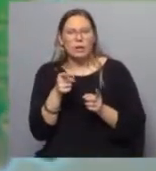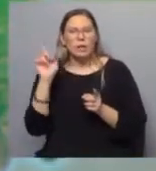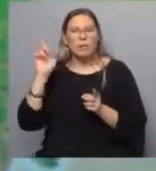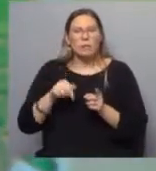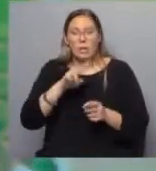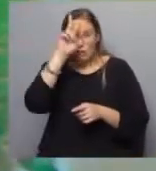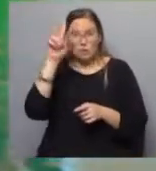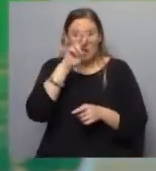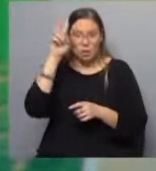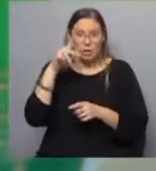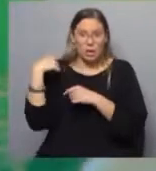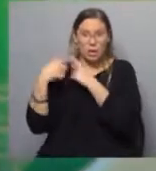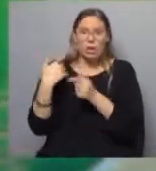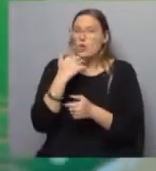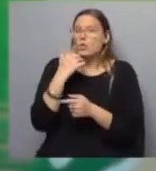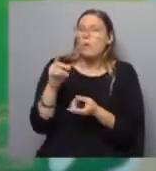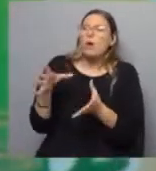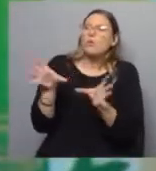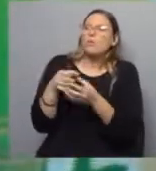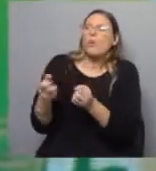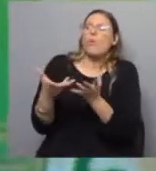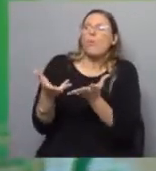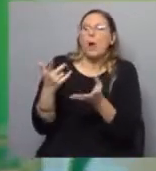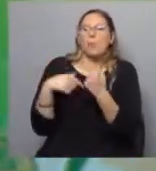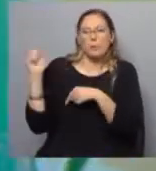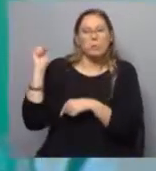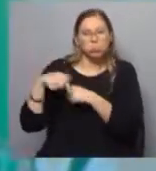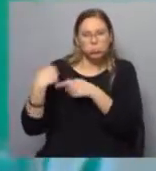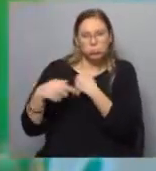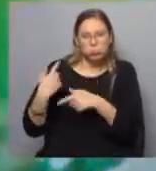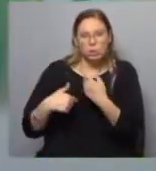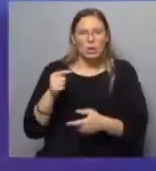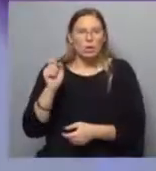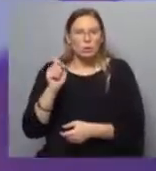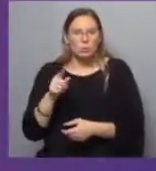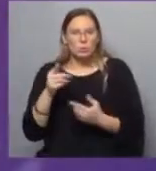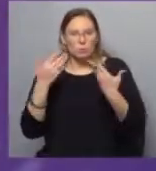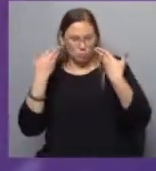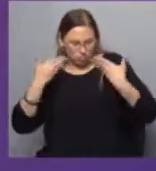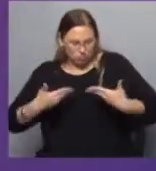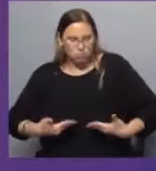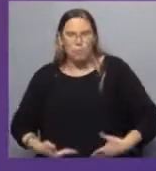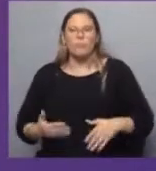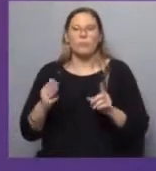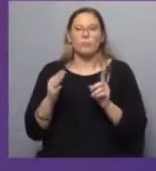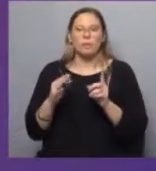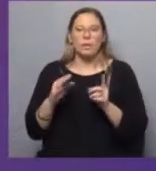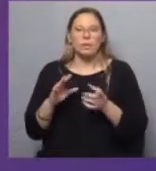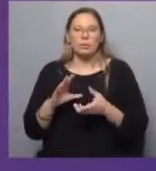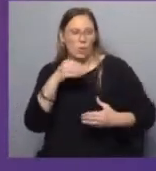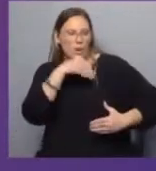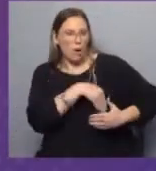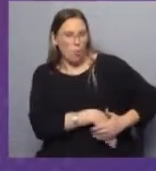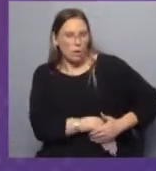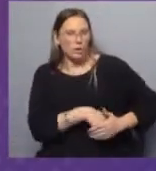de indígena. No sabe de qué indígena es descendiente, pero es descendiente. Y bueno, y toda su tesitura, su lugar para guardar las